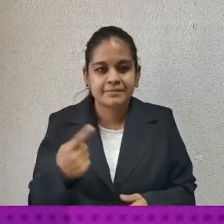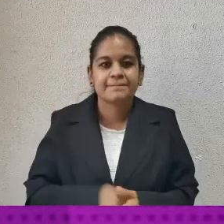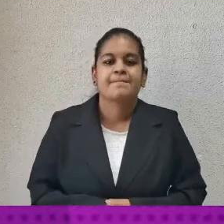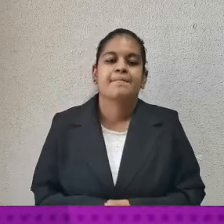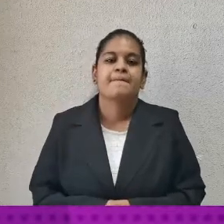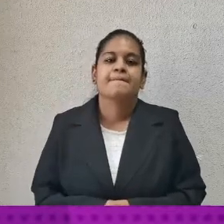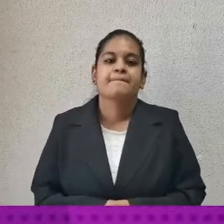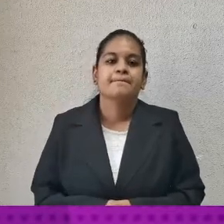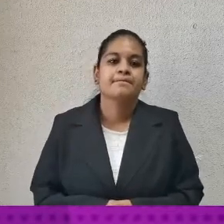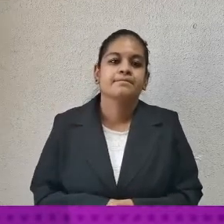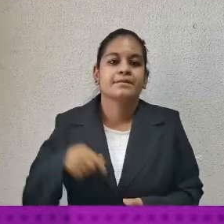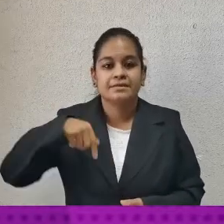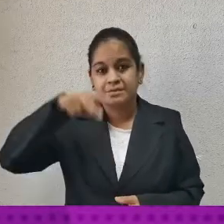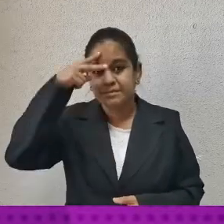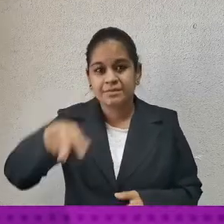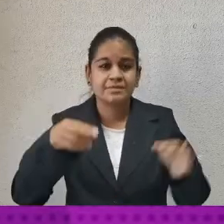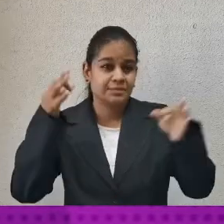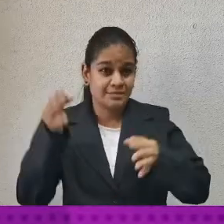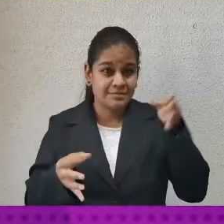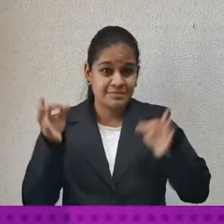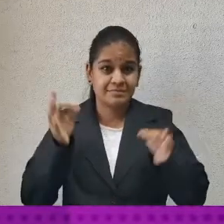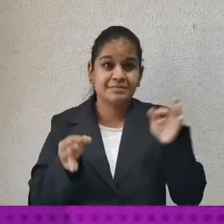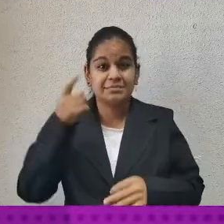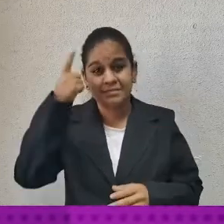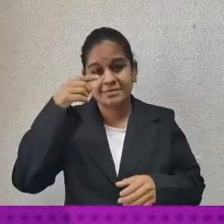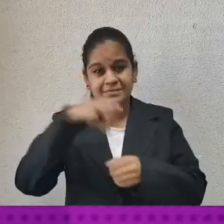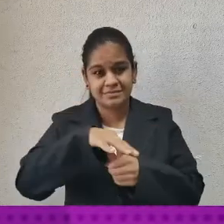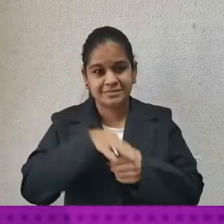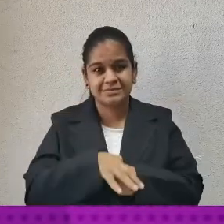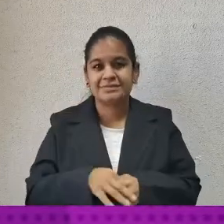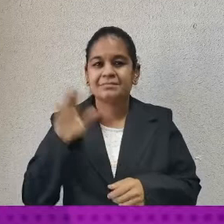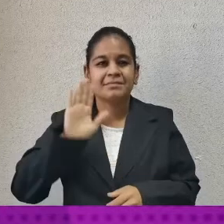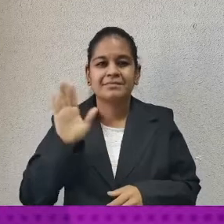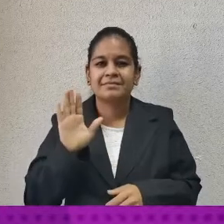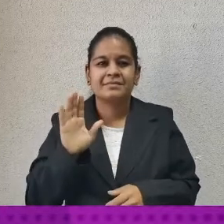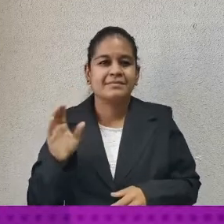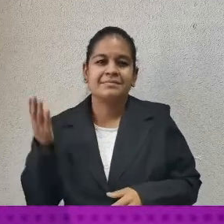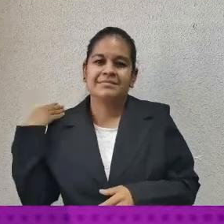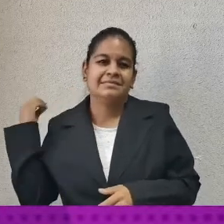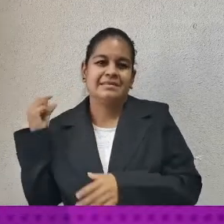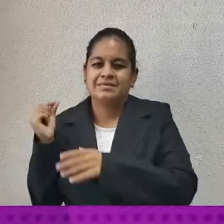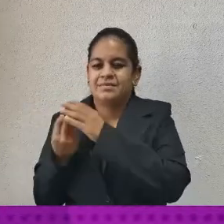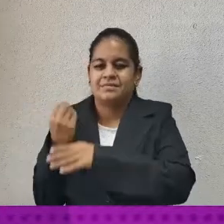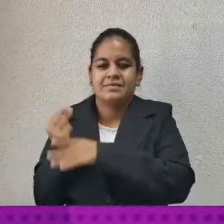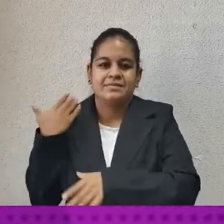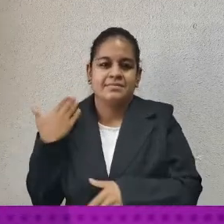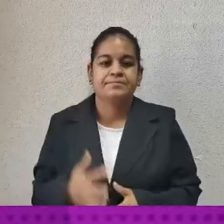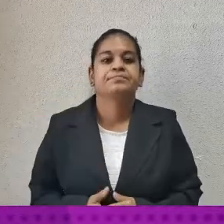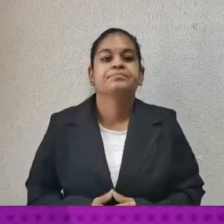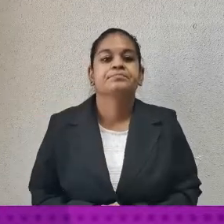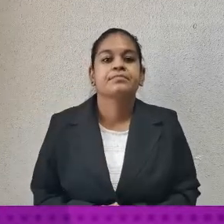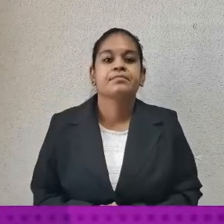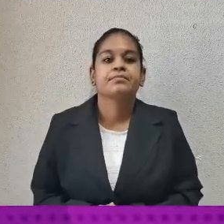que los tribunales electorales en nuestro país son de reciente manufacturación? Hay que recordar